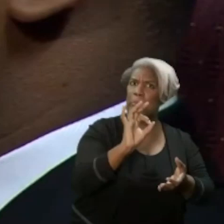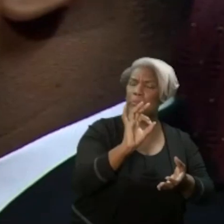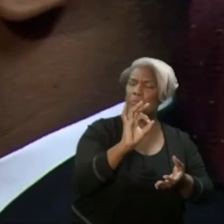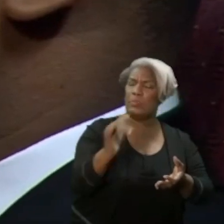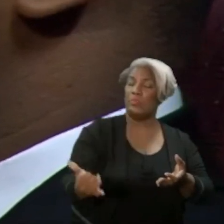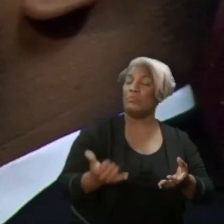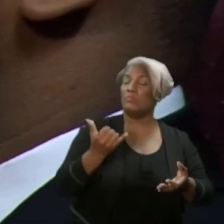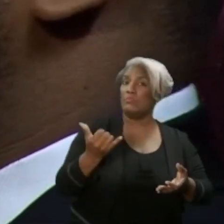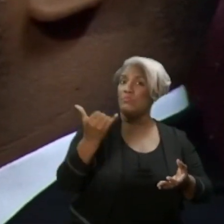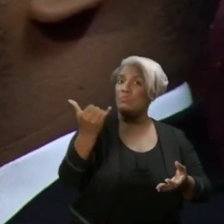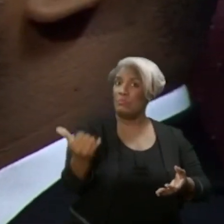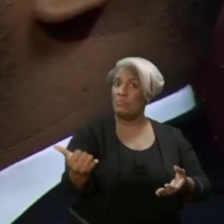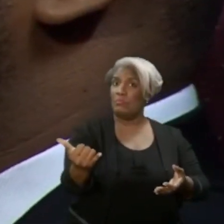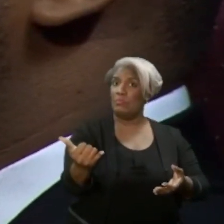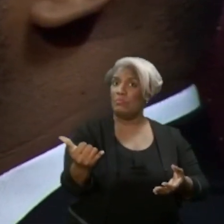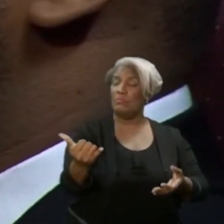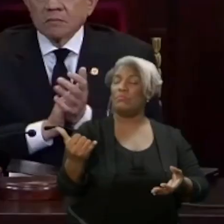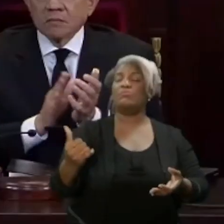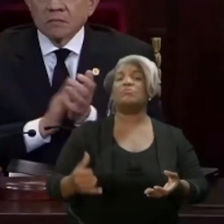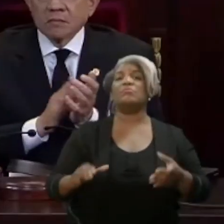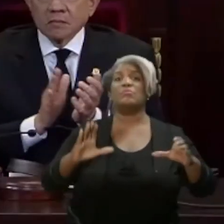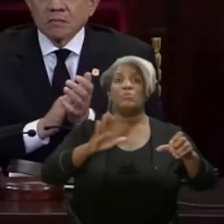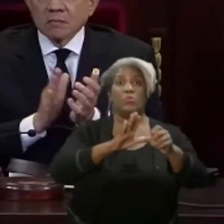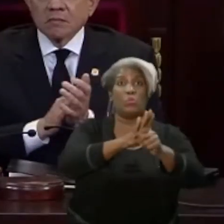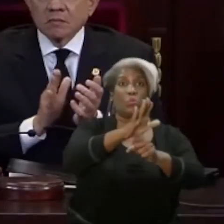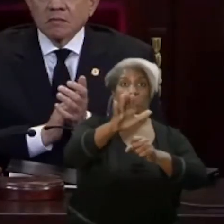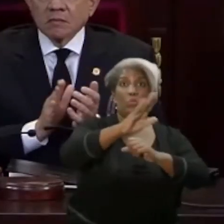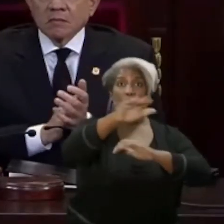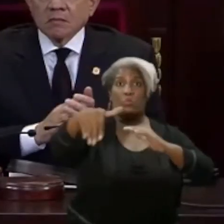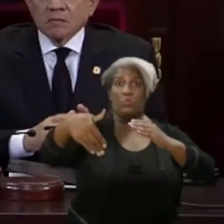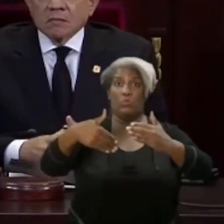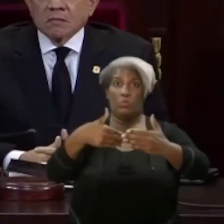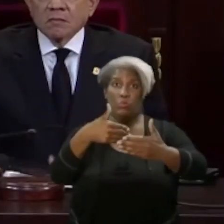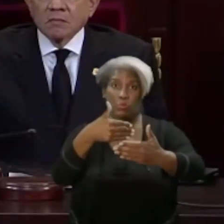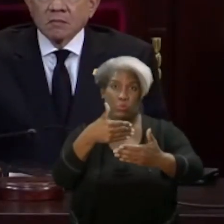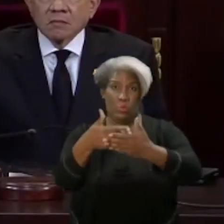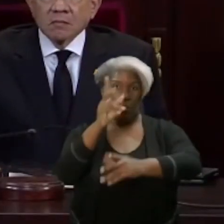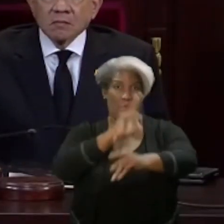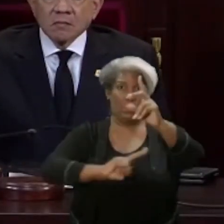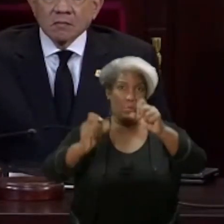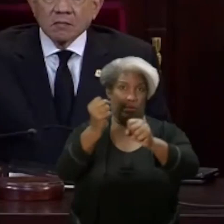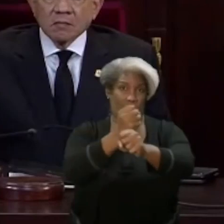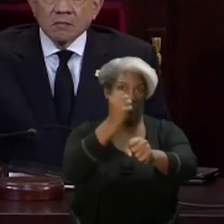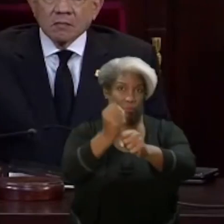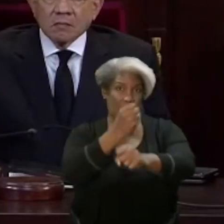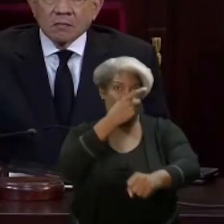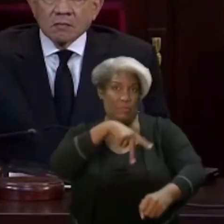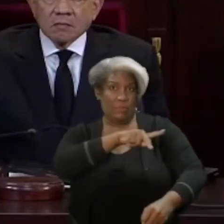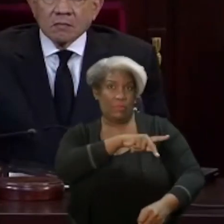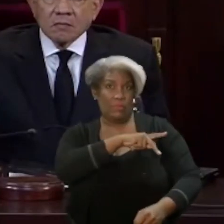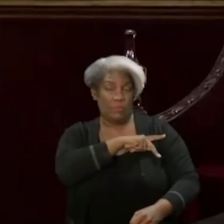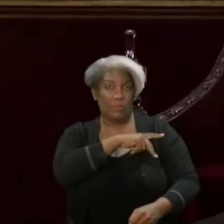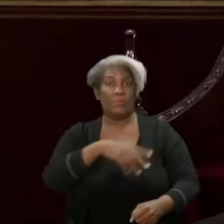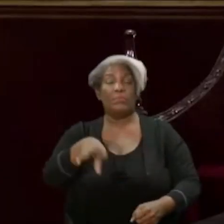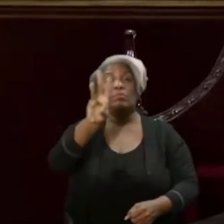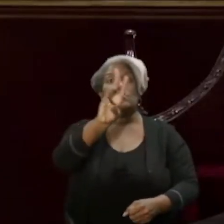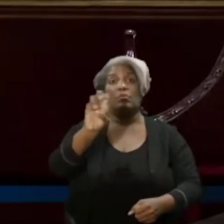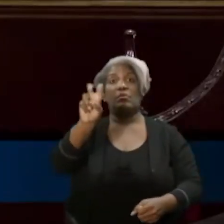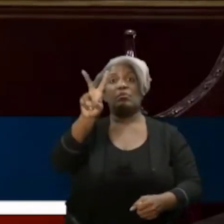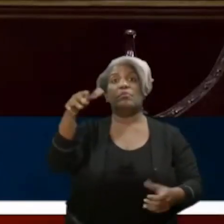Hoy, del total de la población ocupada en empleos formales privados,